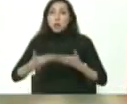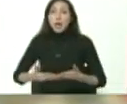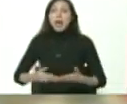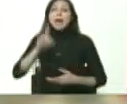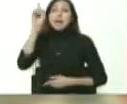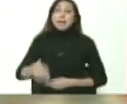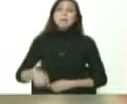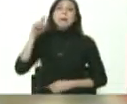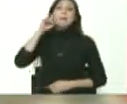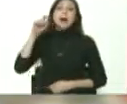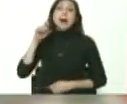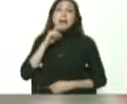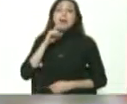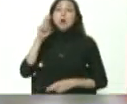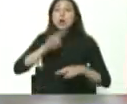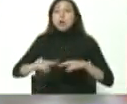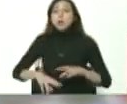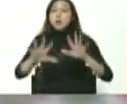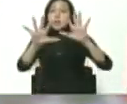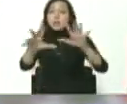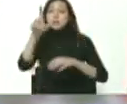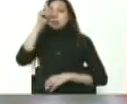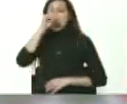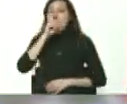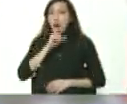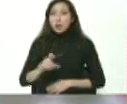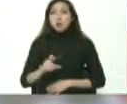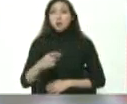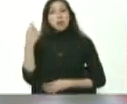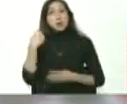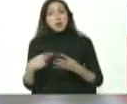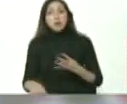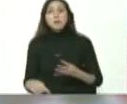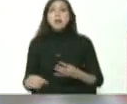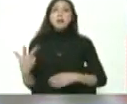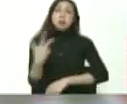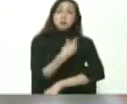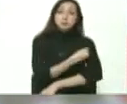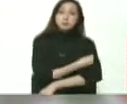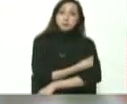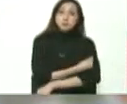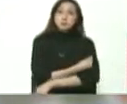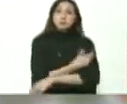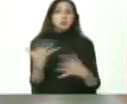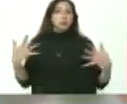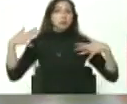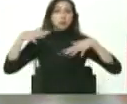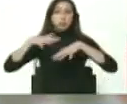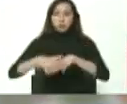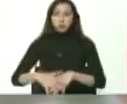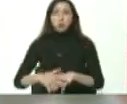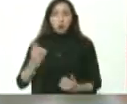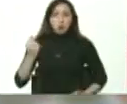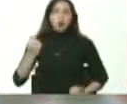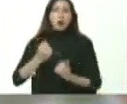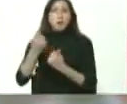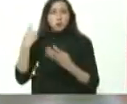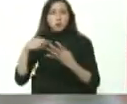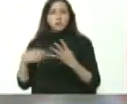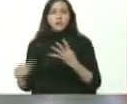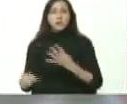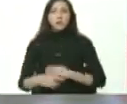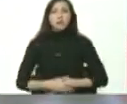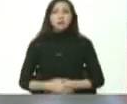embarazadas y para niños de 10 años, el toxoide tetánico y diftérico, que son realmente refuerzos de las vacunas anteriores. Con estas vacunas